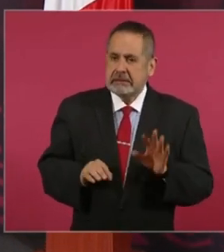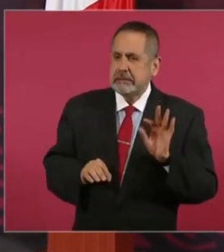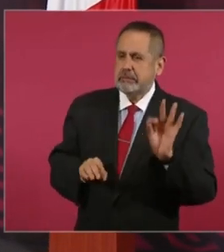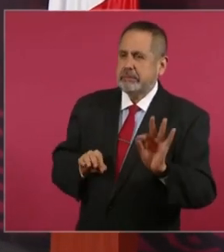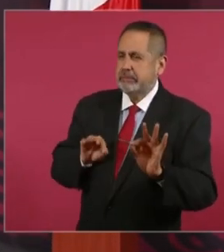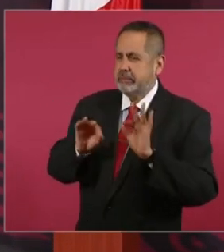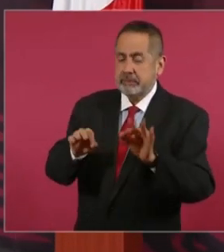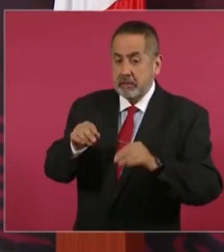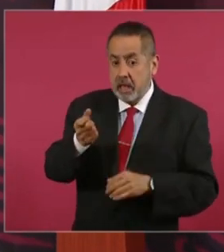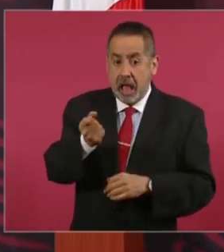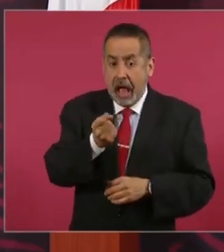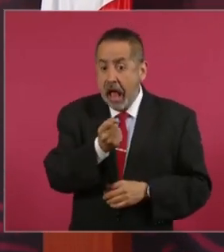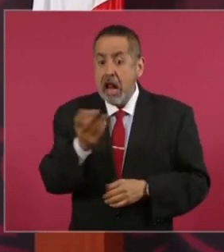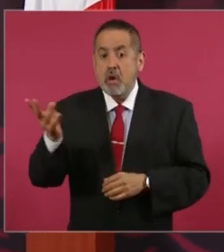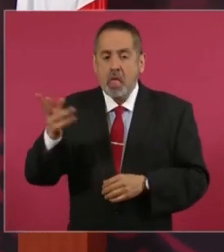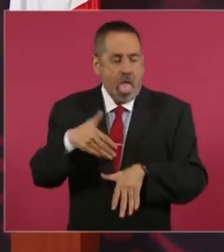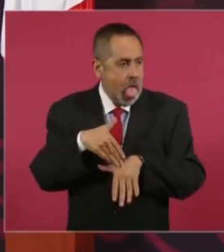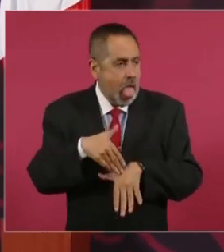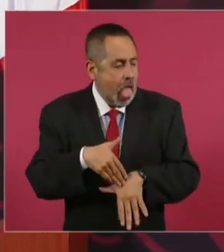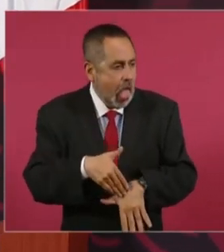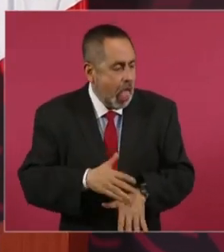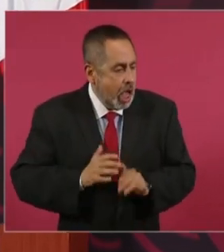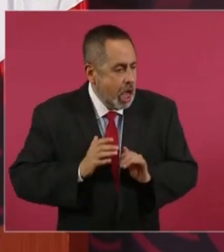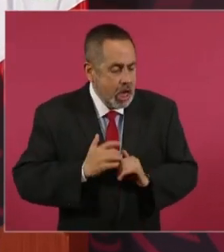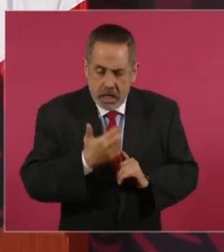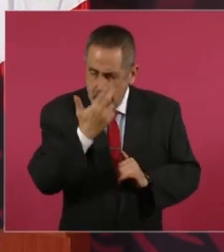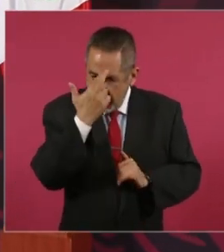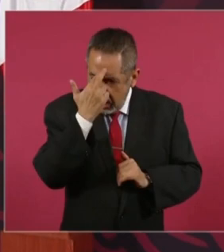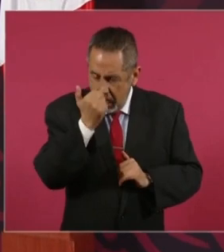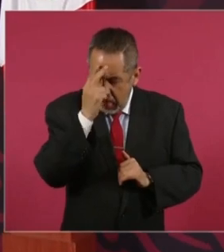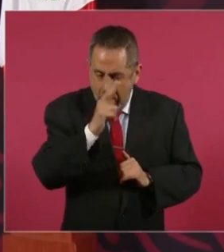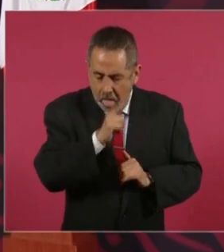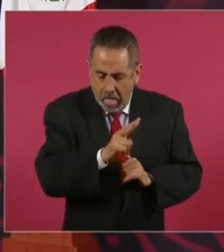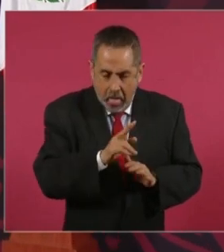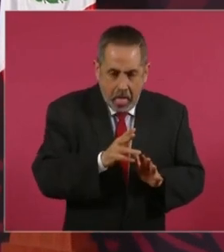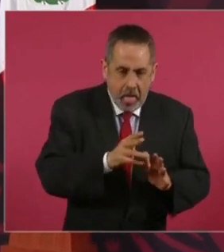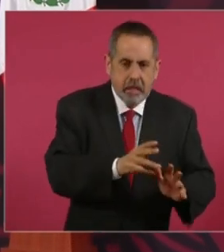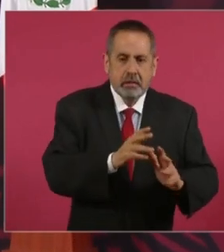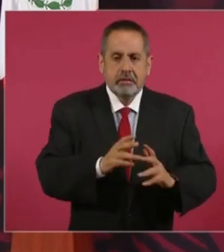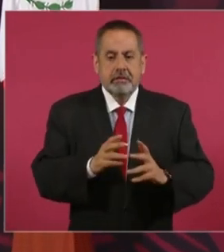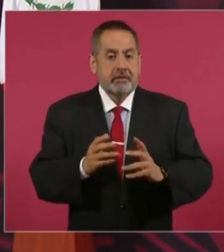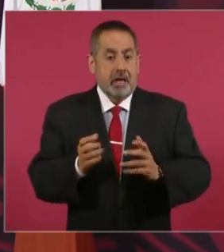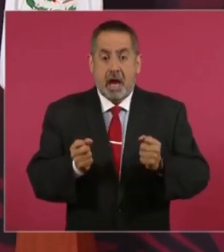aturdir